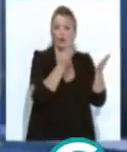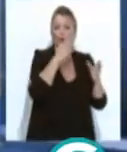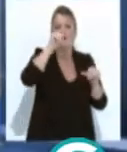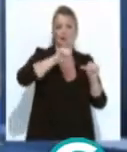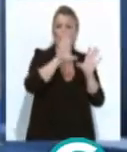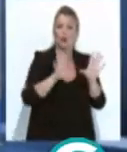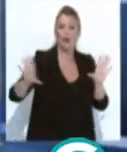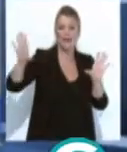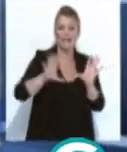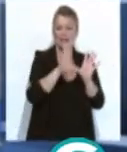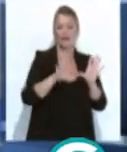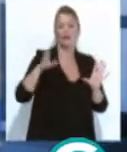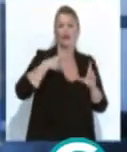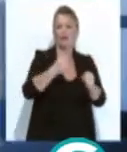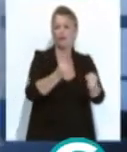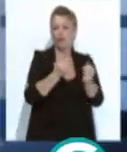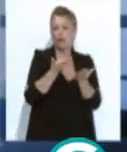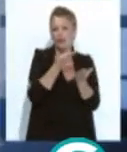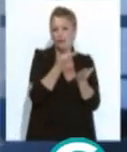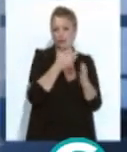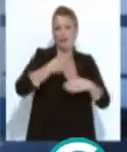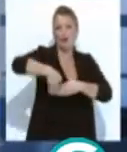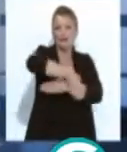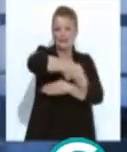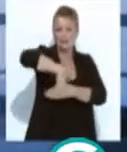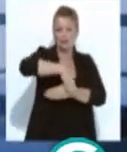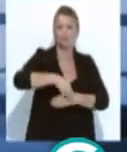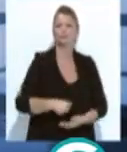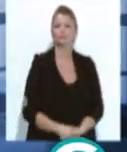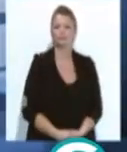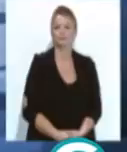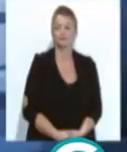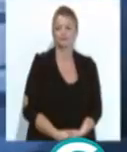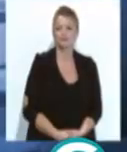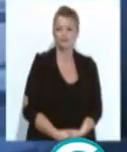de poniente con intervalos de fuertes en el estrecho.